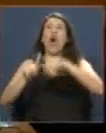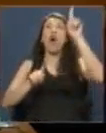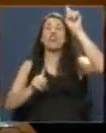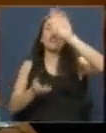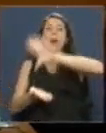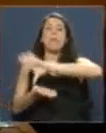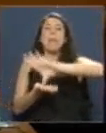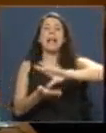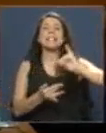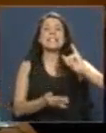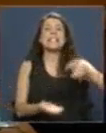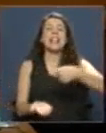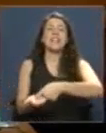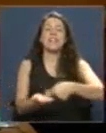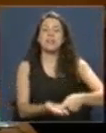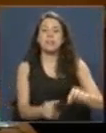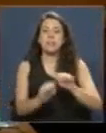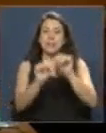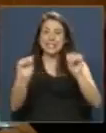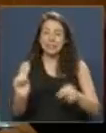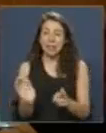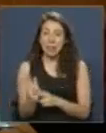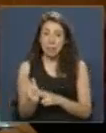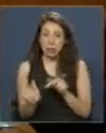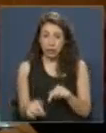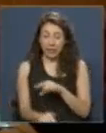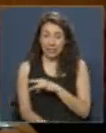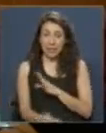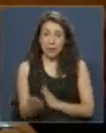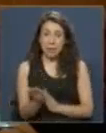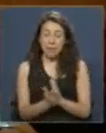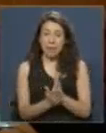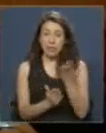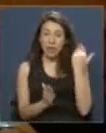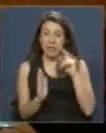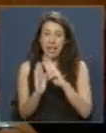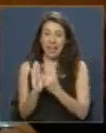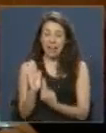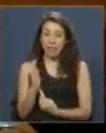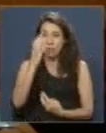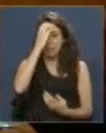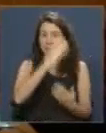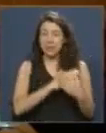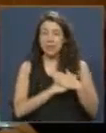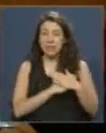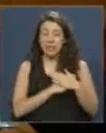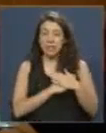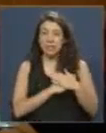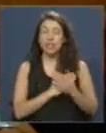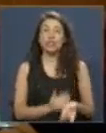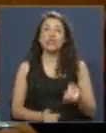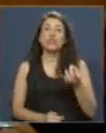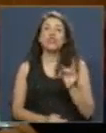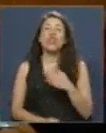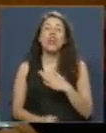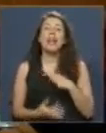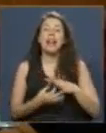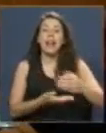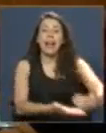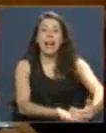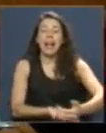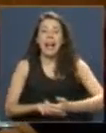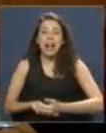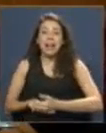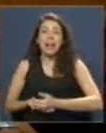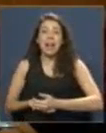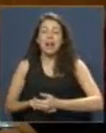países. El sistema tributario actual, que se inició en la reforma de la presidenta Bachelet, solo busca recaudar, más